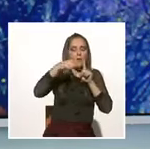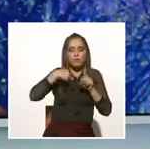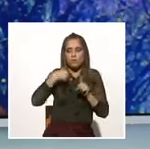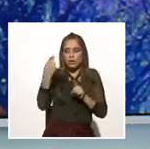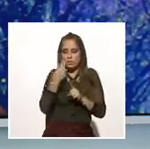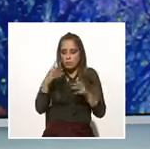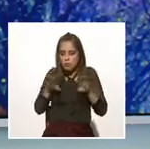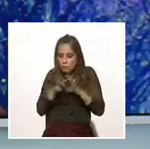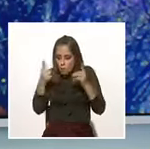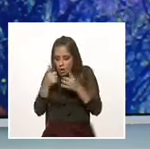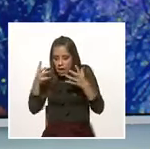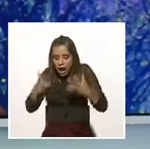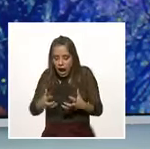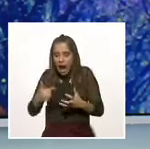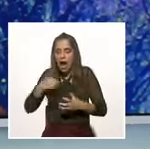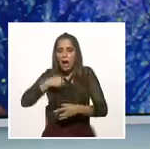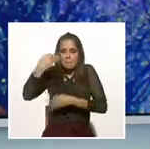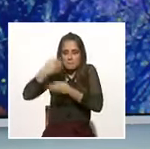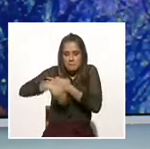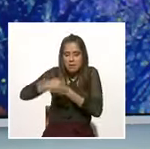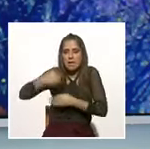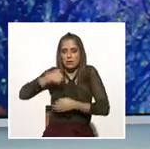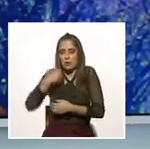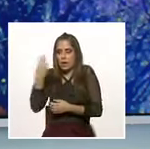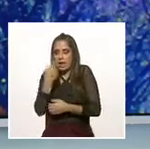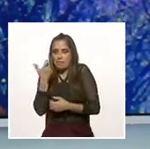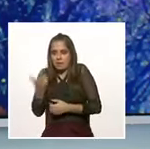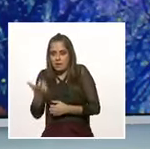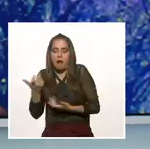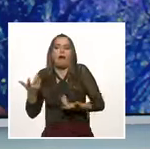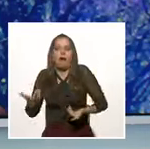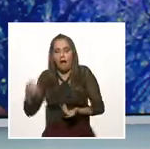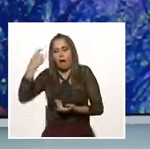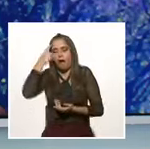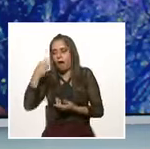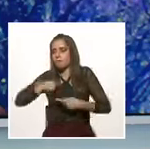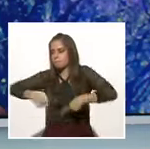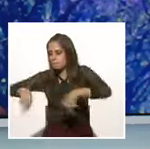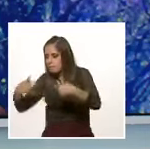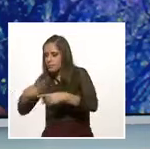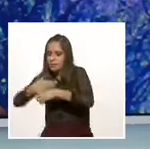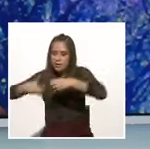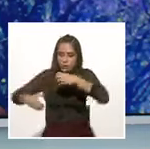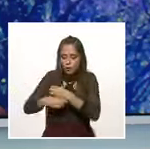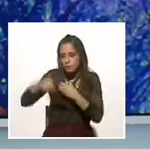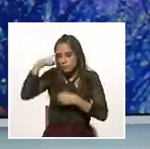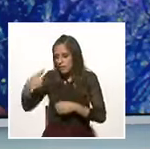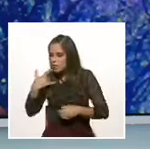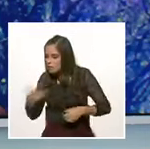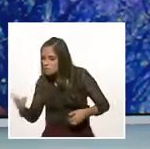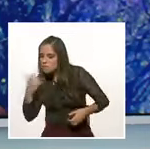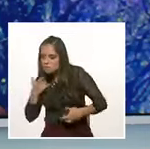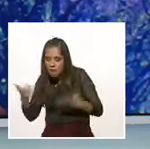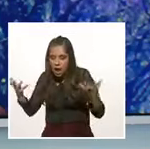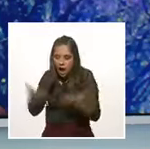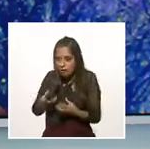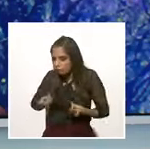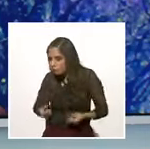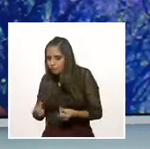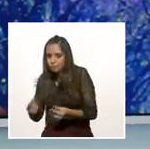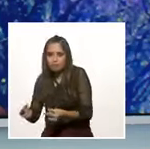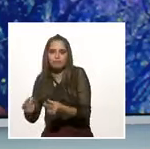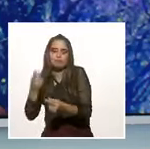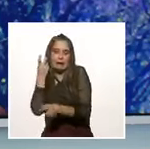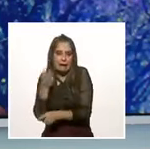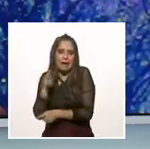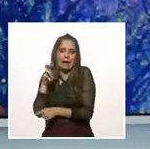profesión? ¿Qué hago mientras tanto para sobrevivir? Esa es justamente la capacidad de resiliencia que tenemos los seres humanos. Exacto.